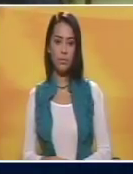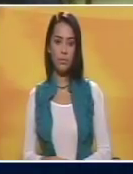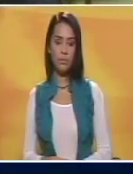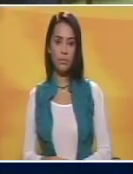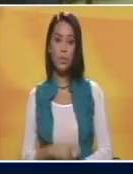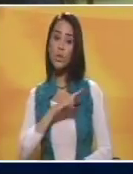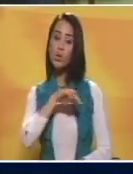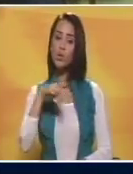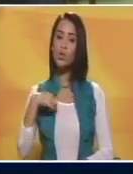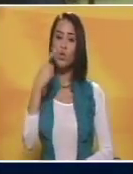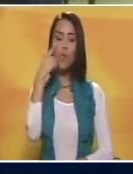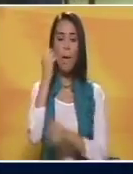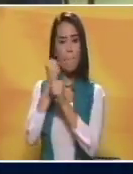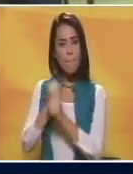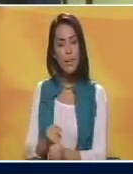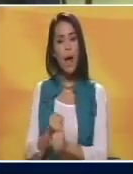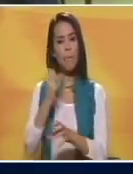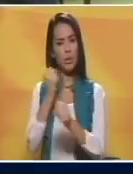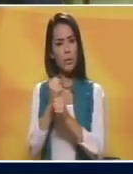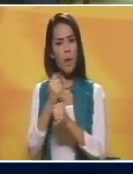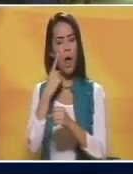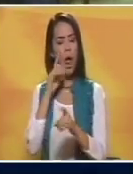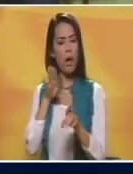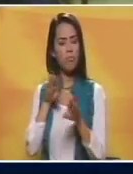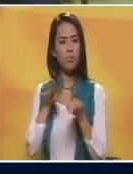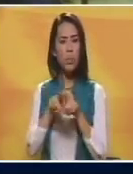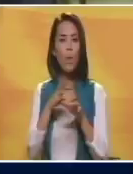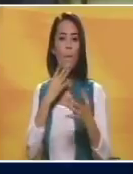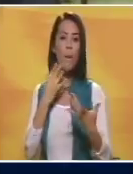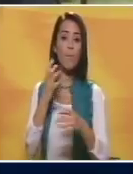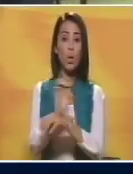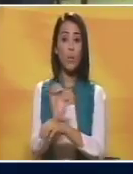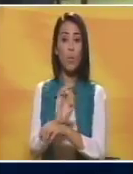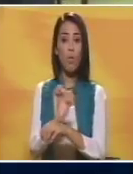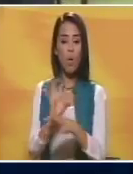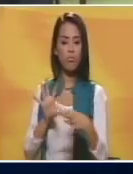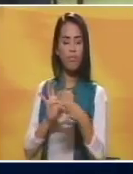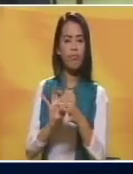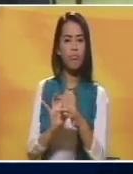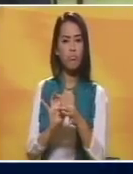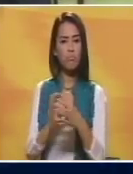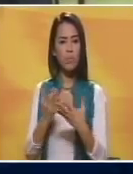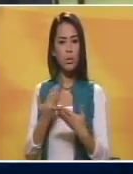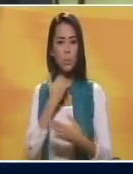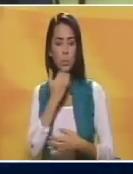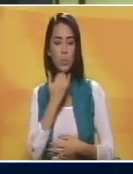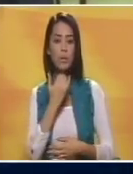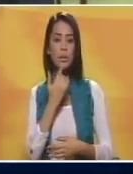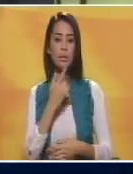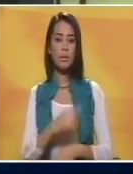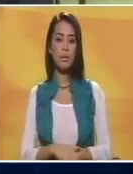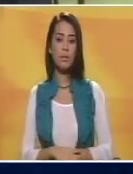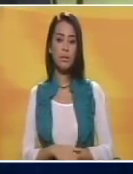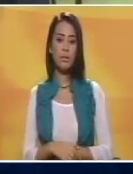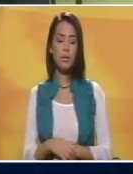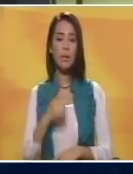Nosotros esperamos trabajar mucho más cerca con Ecuador mientras enfrentamos el colapso de